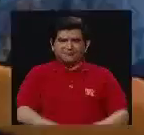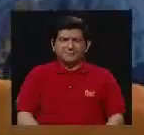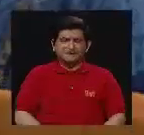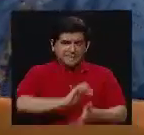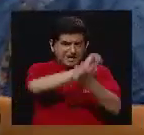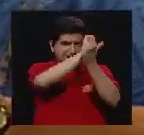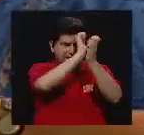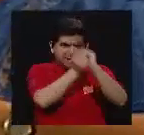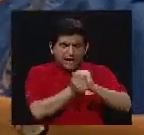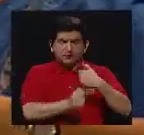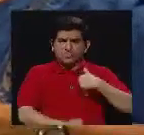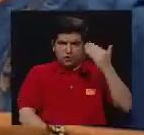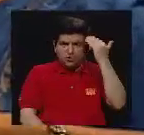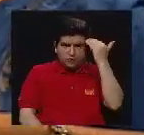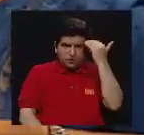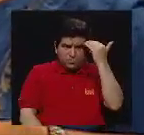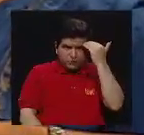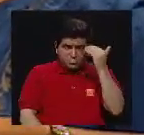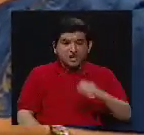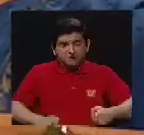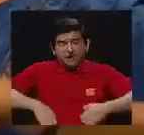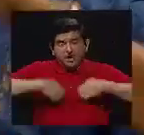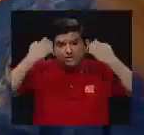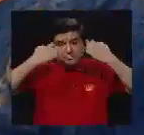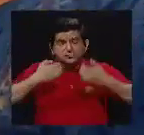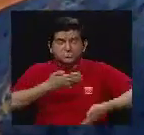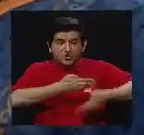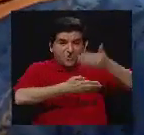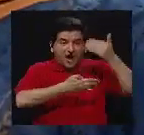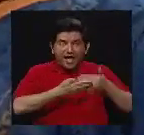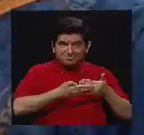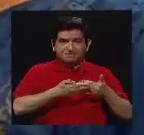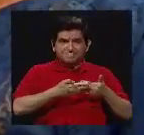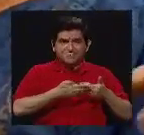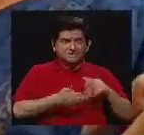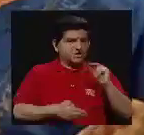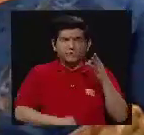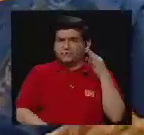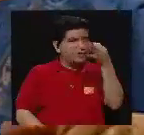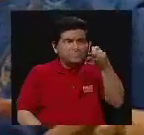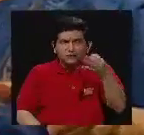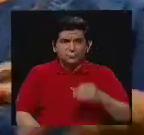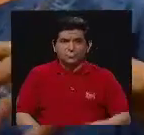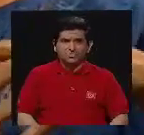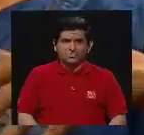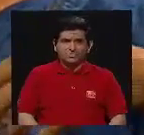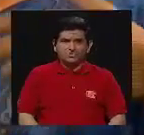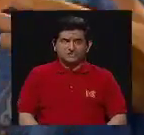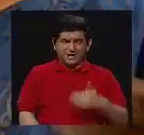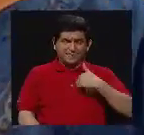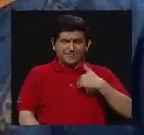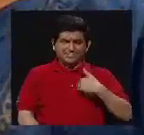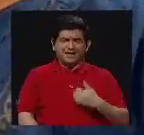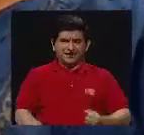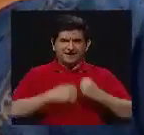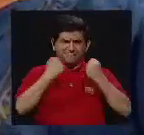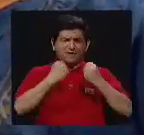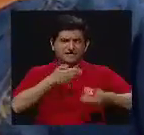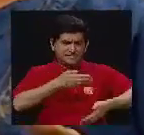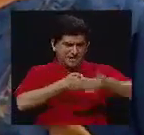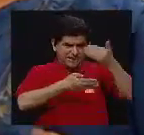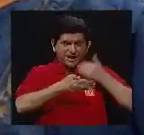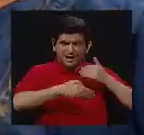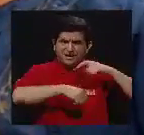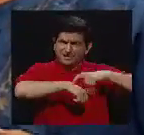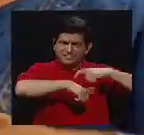para los cambios que una sabe que tienen que existir en el pasado, y no en el futuro. Es decir, darle fuerza a un